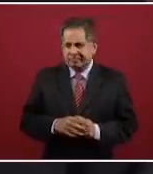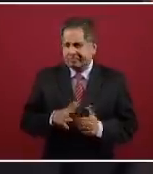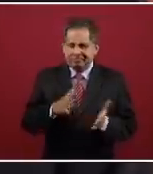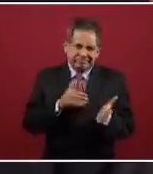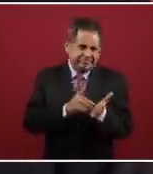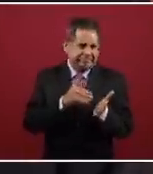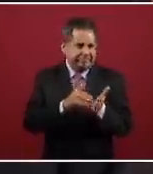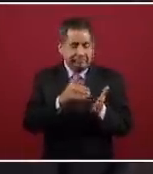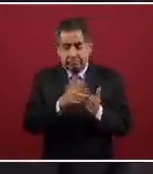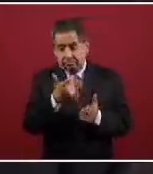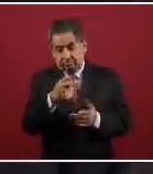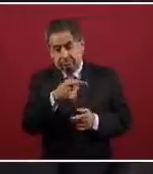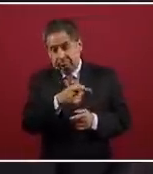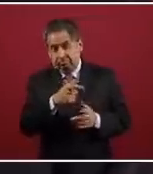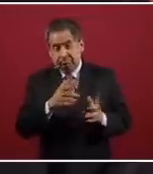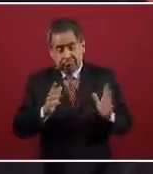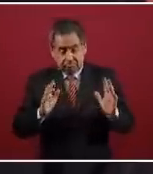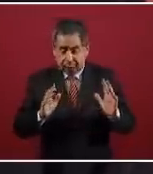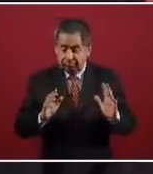millones de pesos